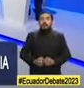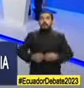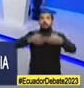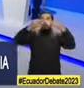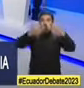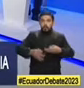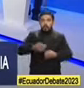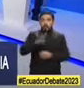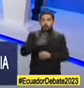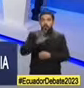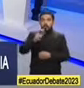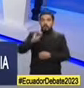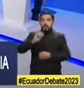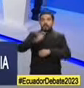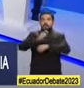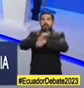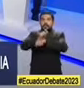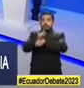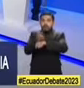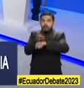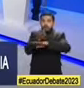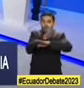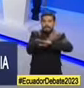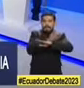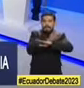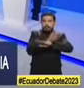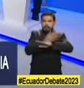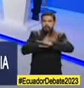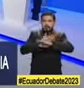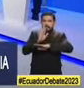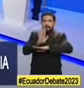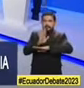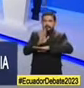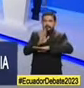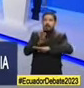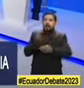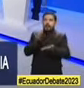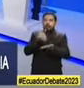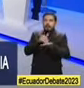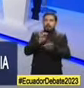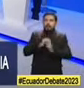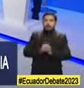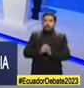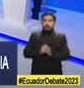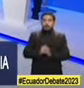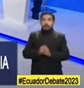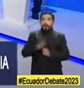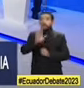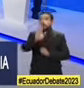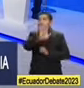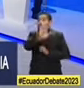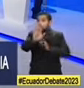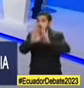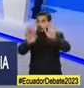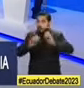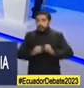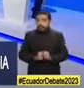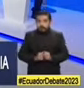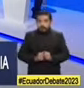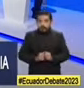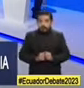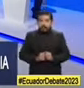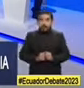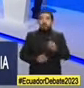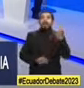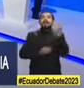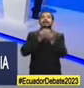razón, pongámoslo en 40. Regresemos el cronómetro y pongámoslo en 40, perfectamente. Y vamos a interrumpir cuando los candidatos, cada uno de ustedes, no